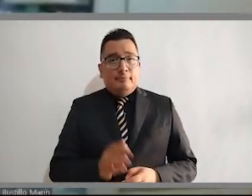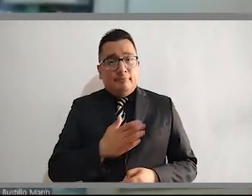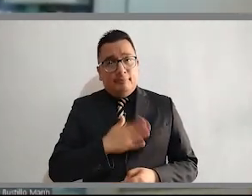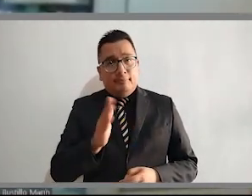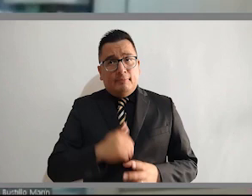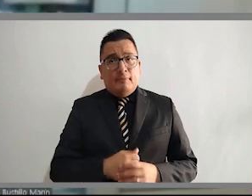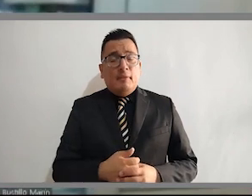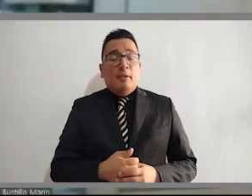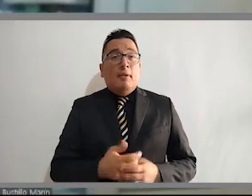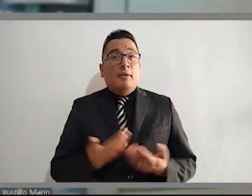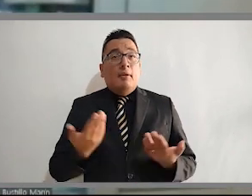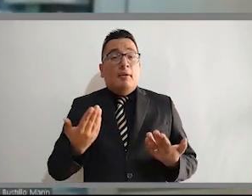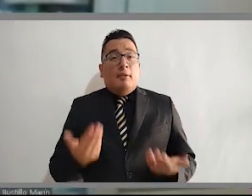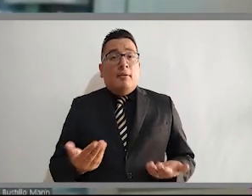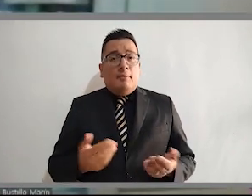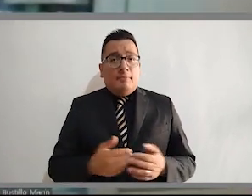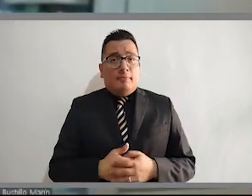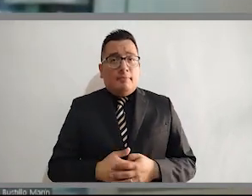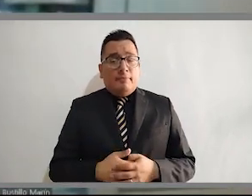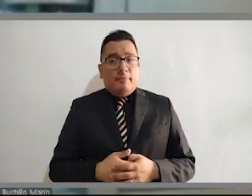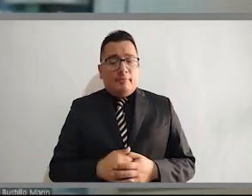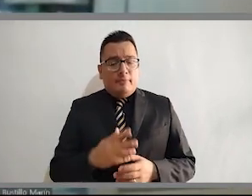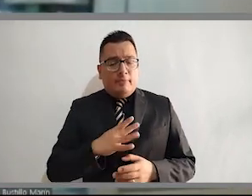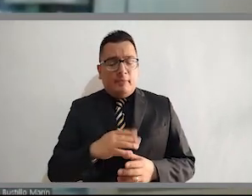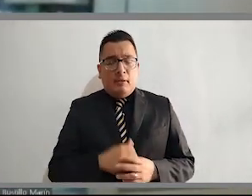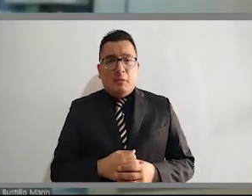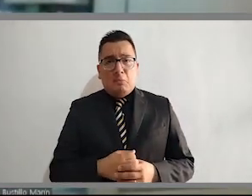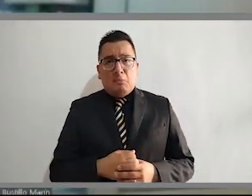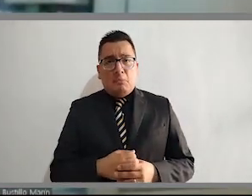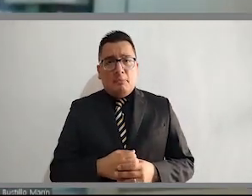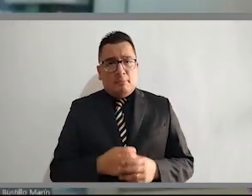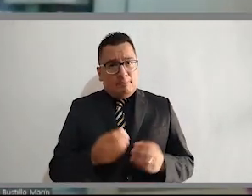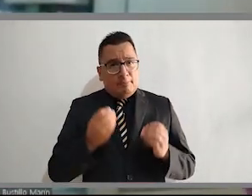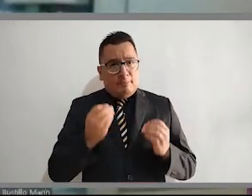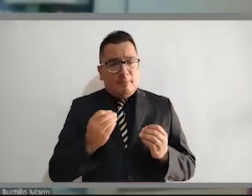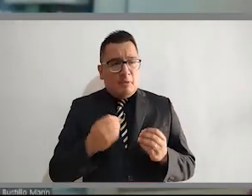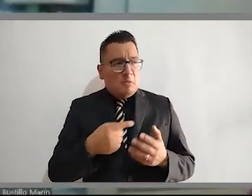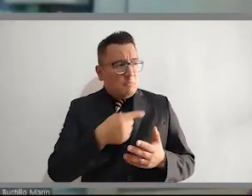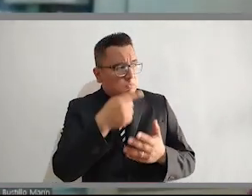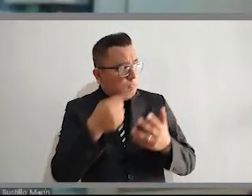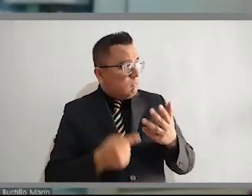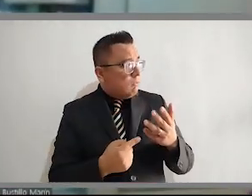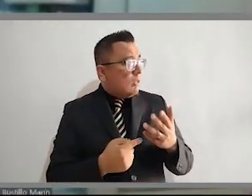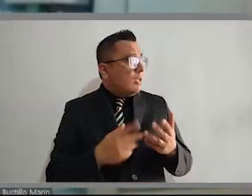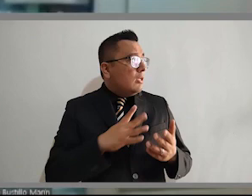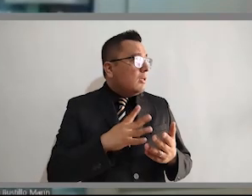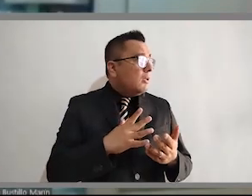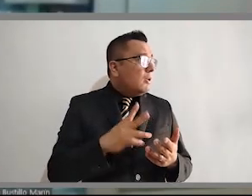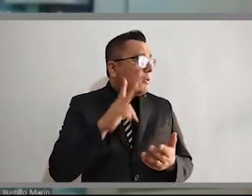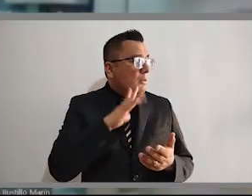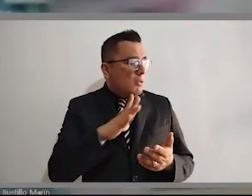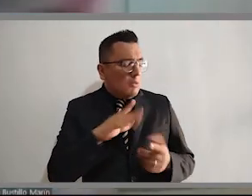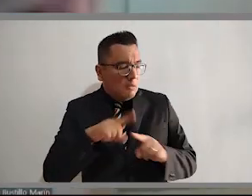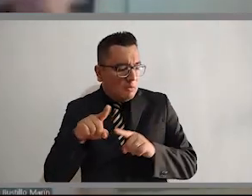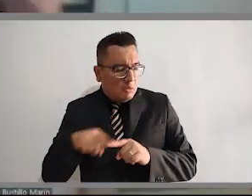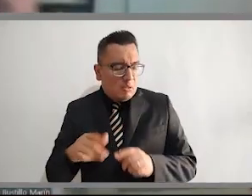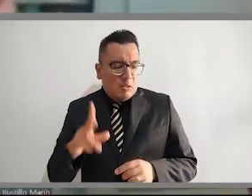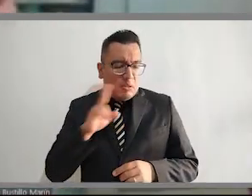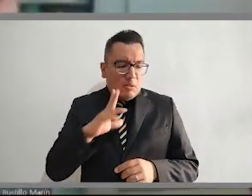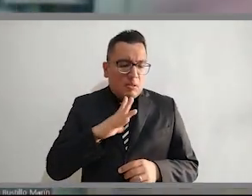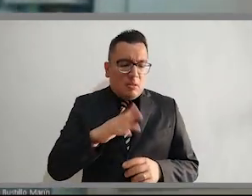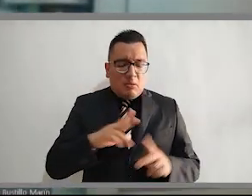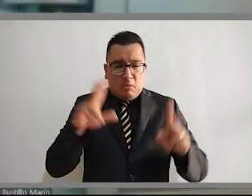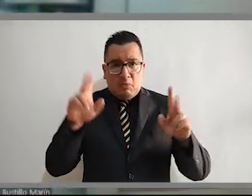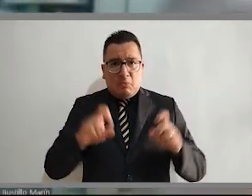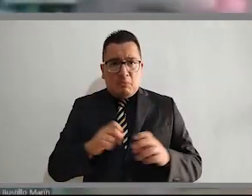Y bueno, finalmente, hay muchas líneas jurisprudenciales, es decir, muchos precedentes de